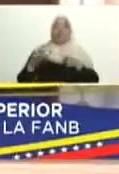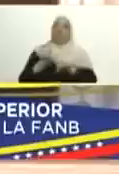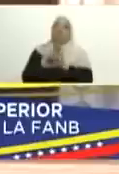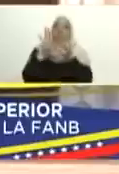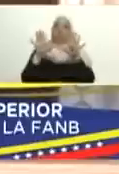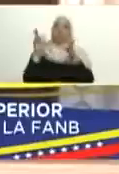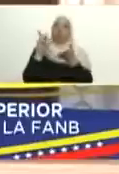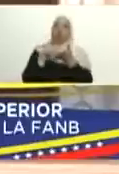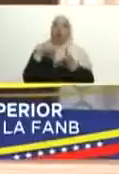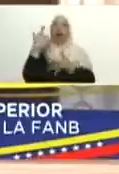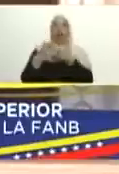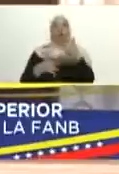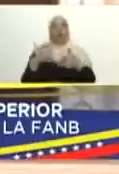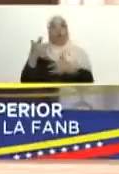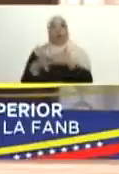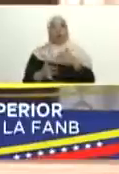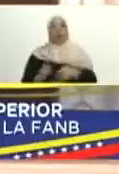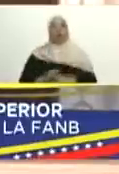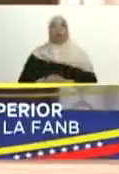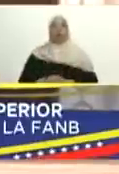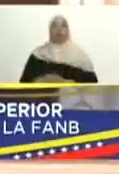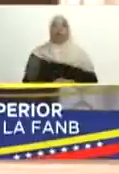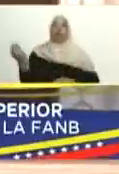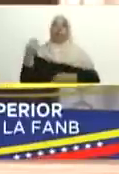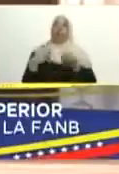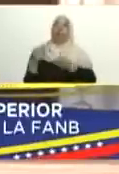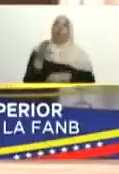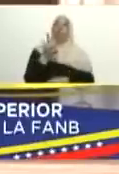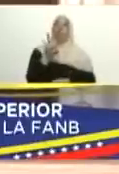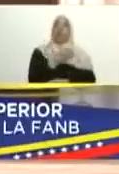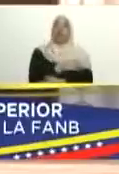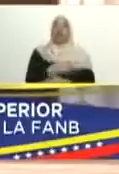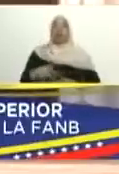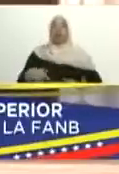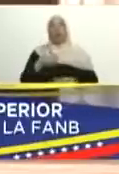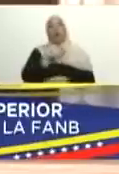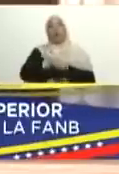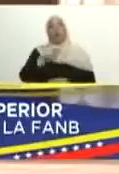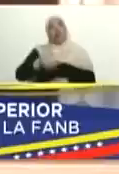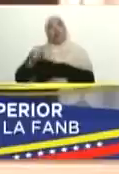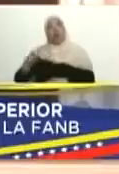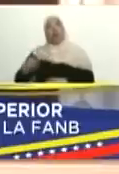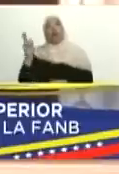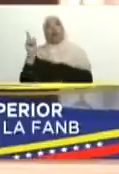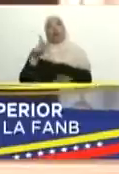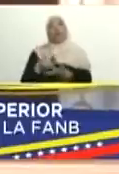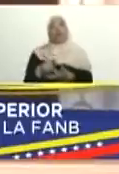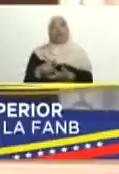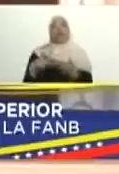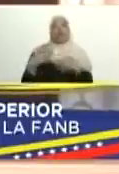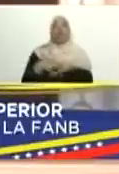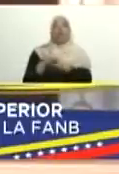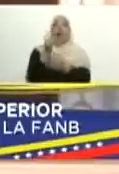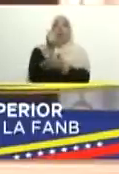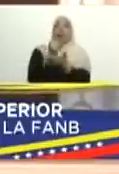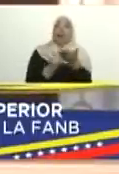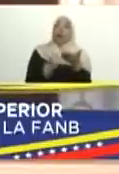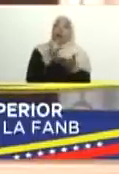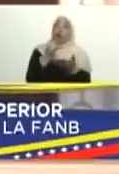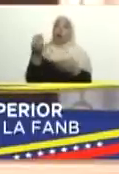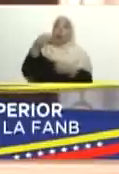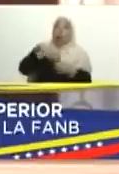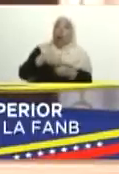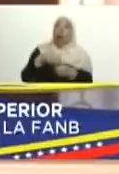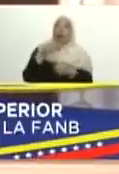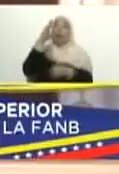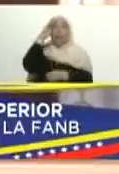plenamente este método, de los más de 4 millones de milicianos y milicianas que están inscritos dentro de la